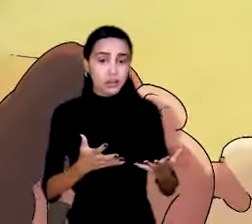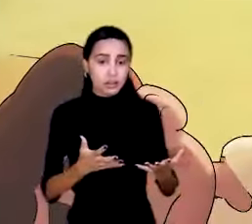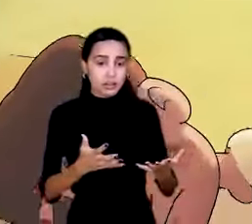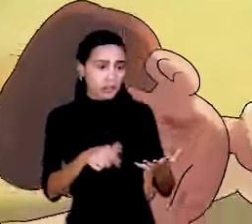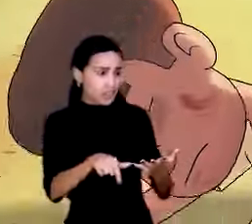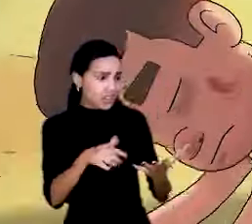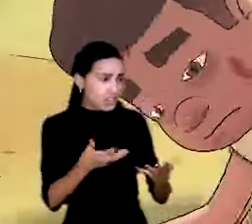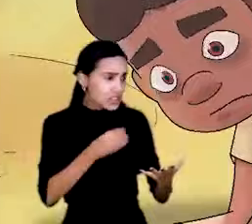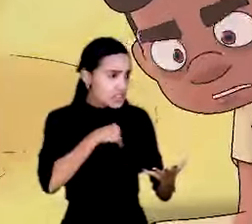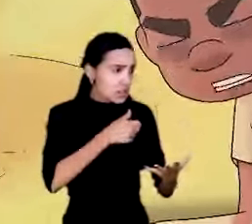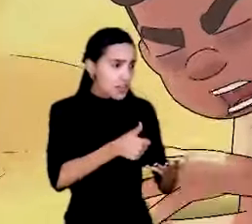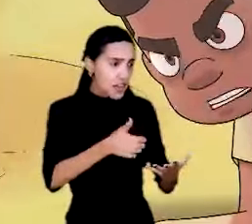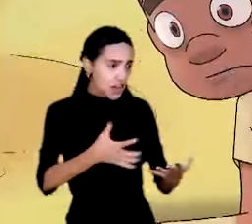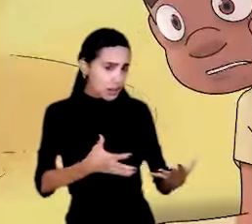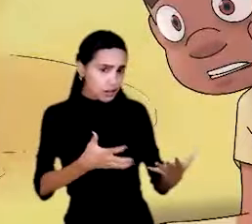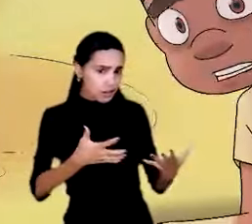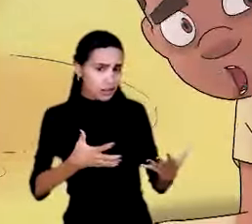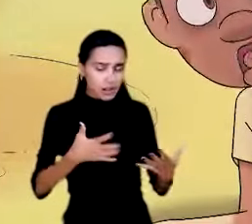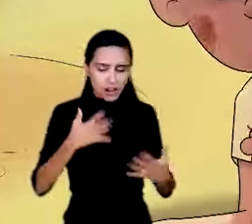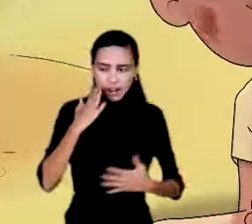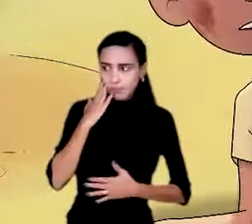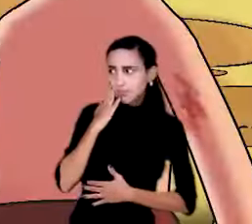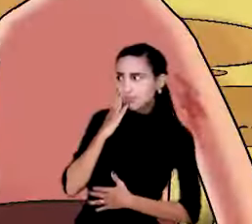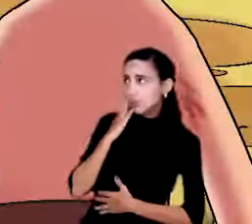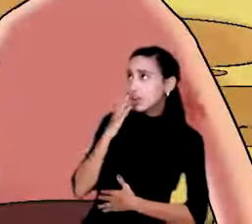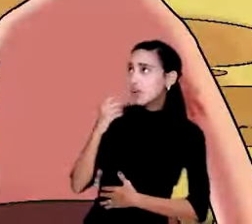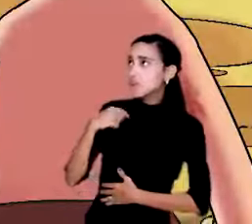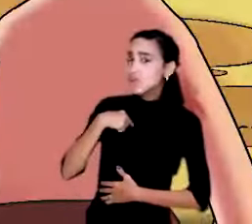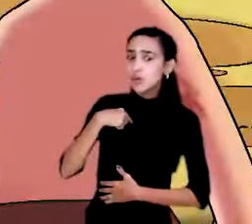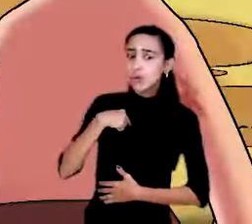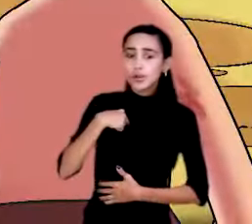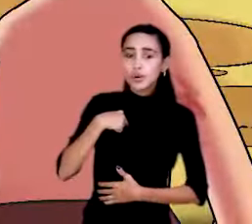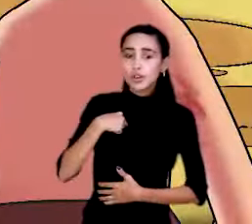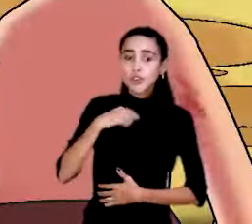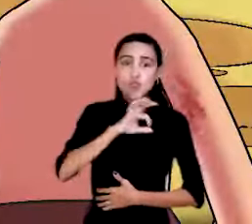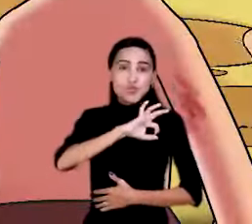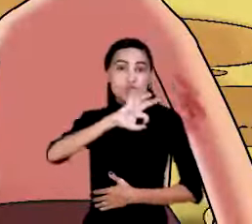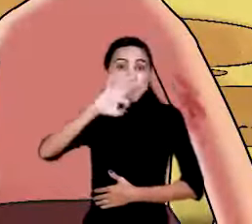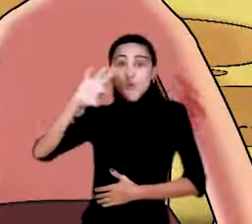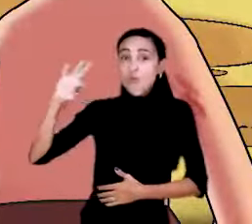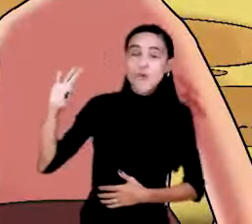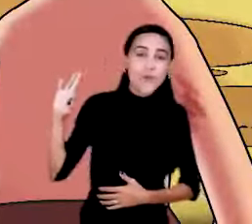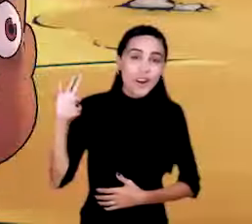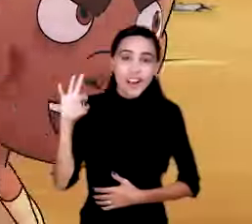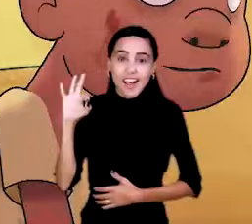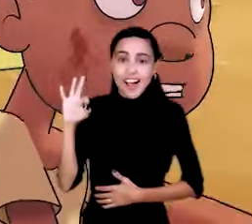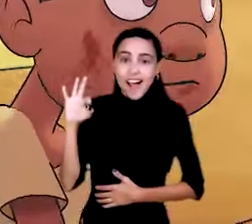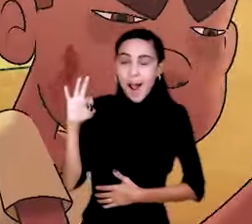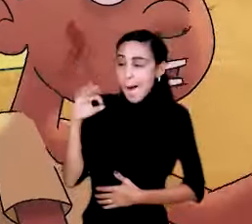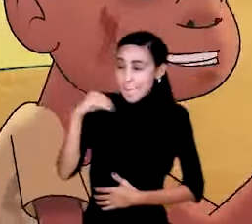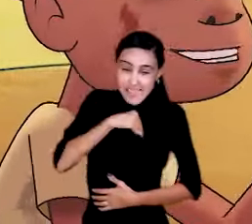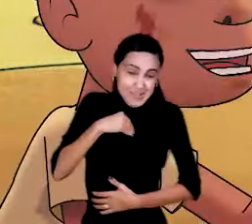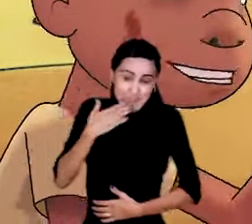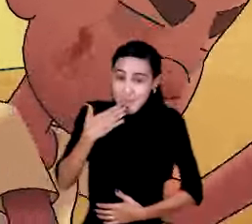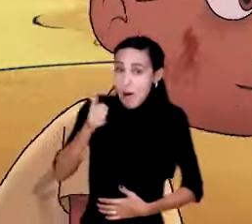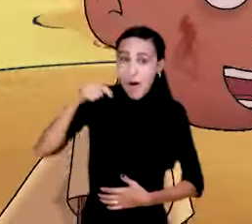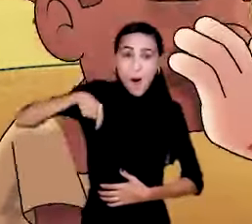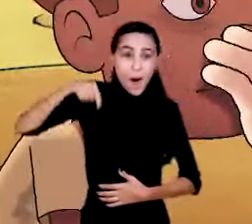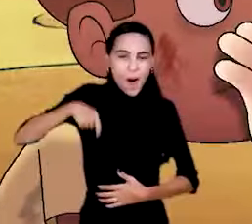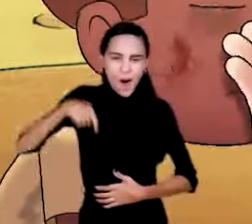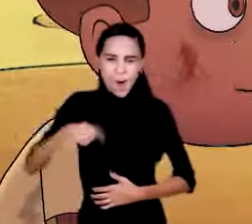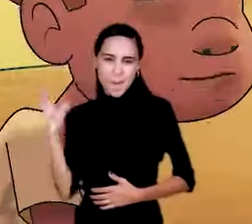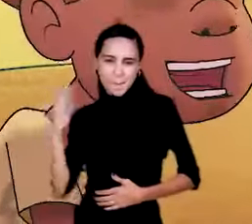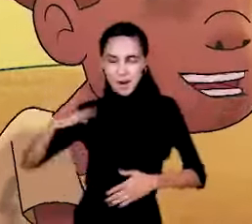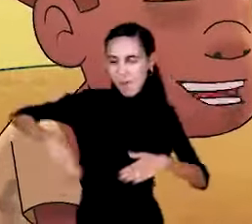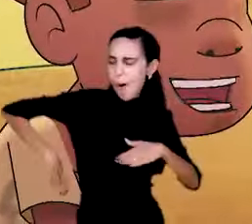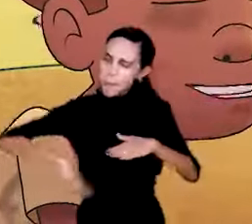Uy, qué bola, ¿estás bien? Ay, yo nunca en mi vida había estado mejor. Vamos a patear a esos